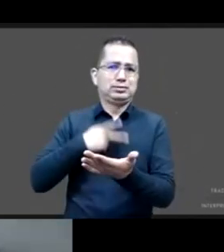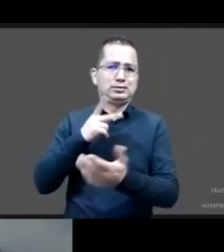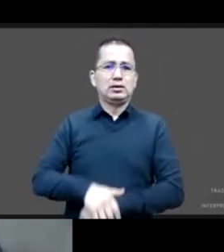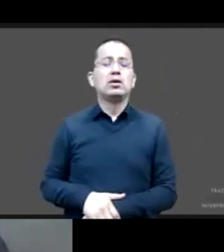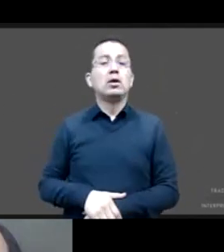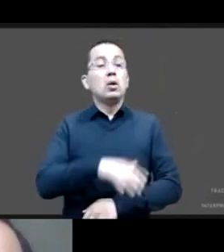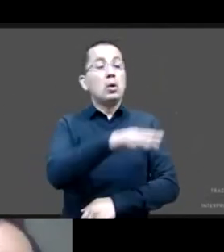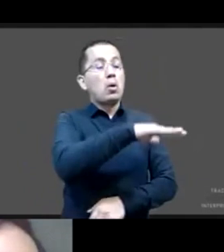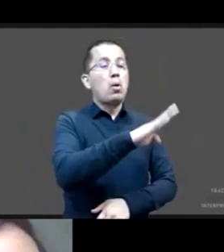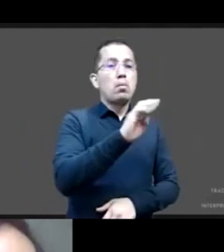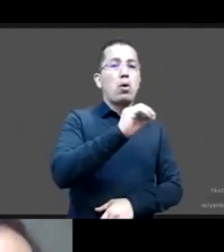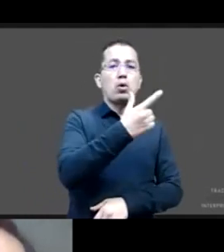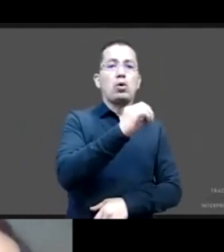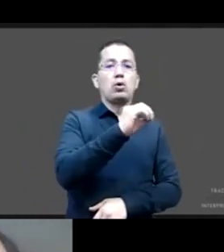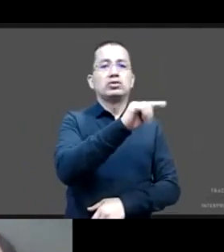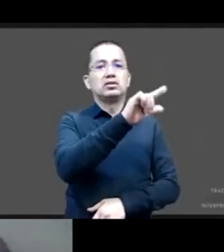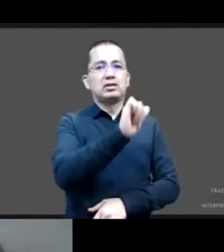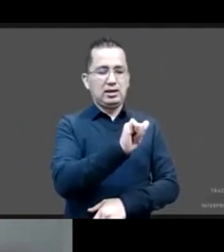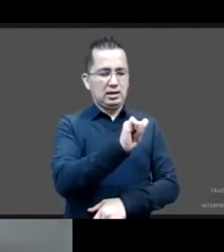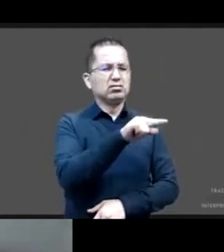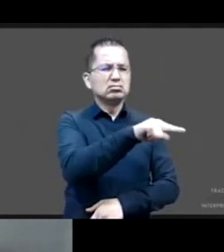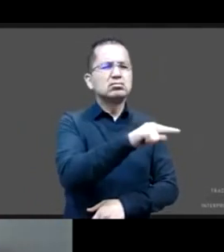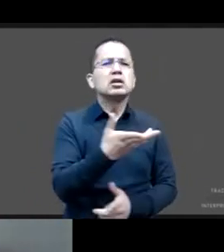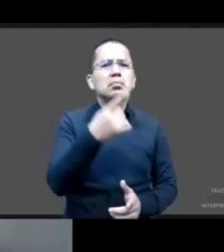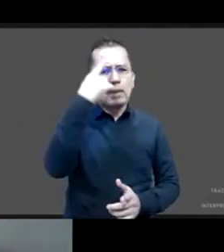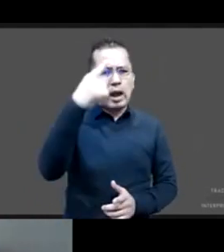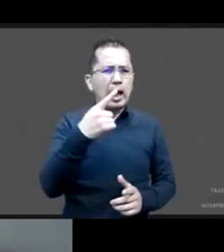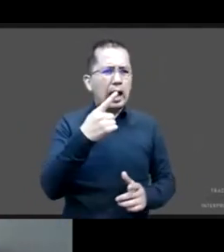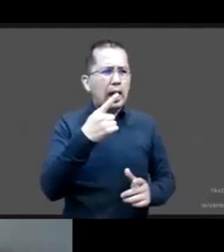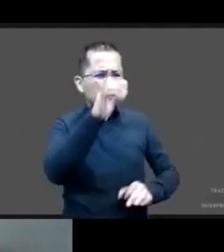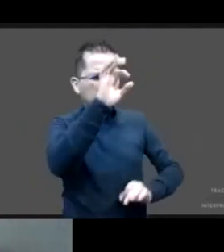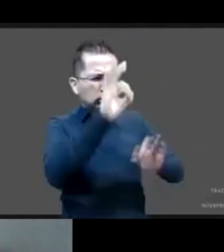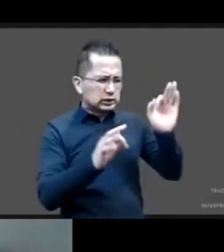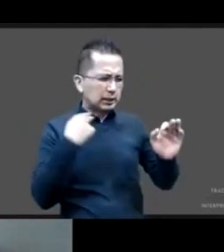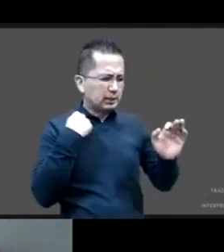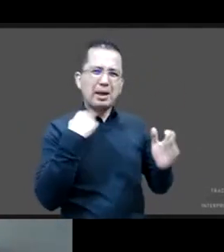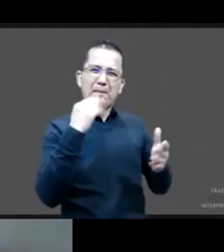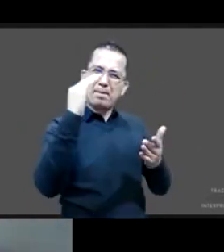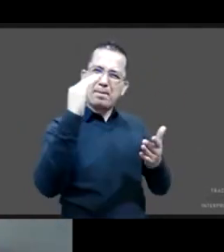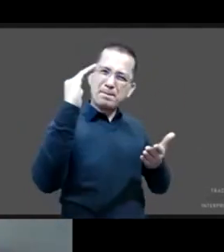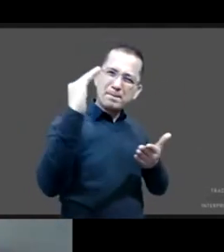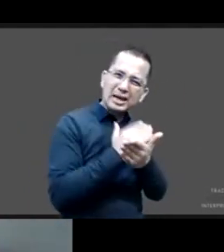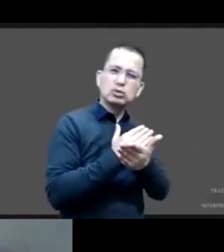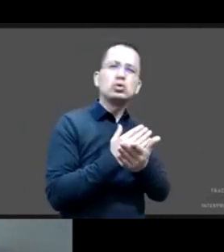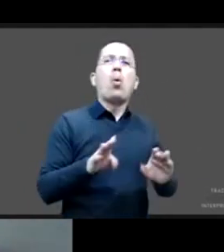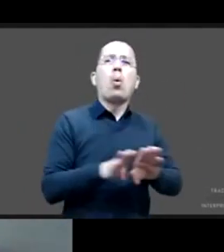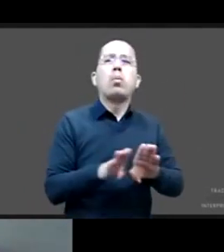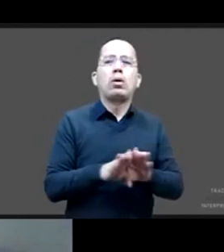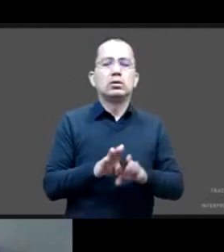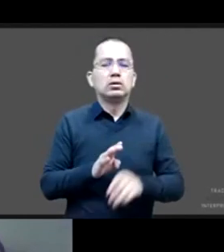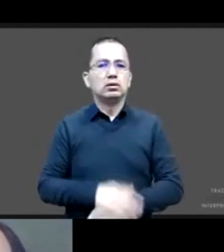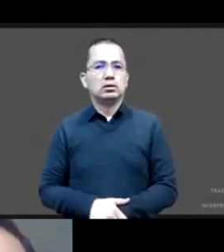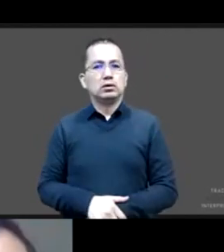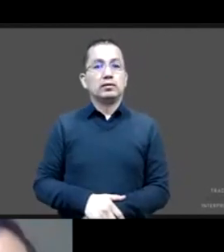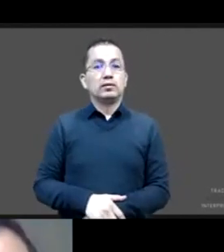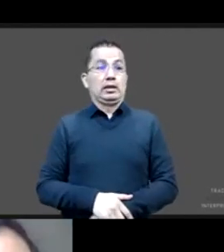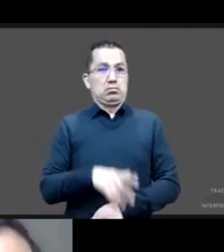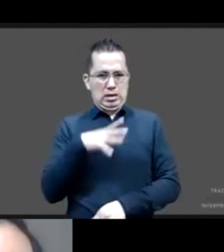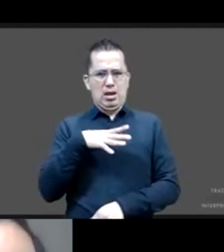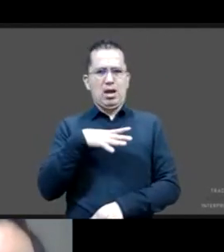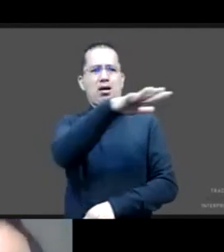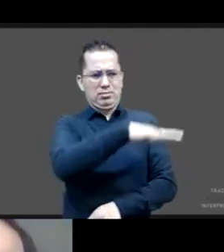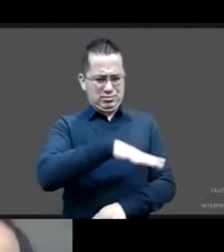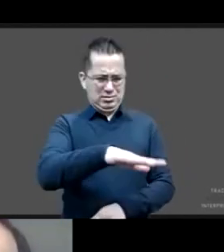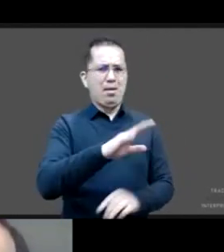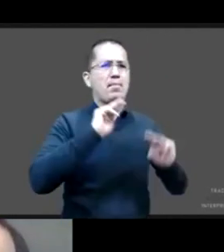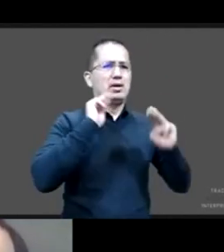reducir esta tasa? ¿o qué hizo Bogotá para a pesar de mucha presión de los actores del narcotráfico por cooptar las